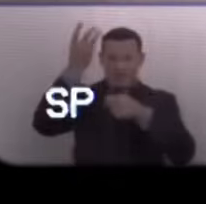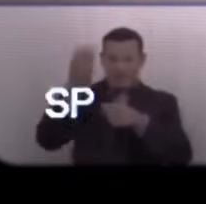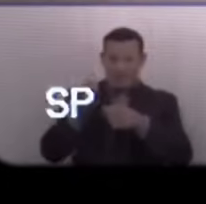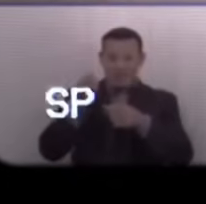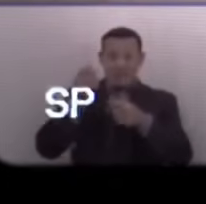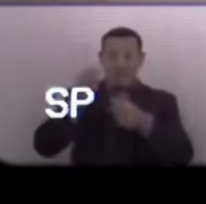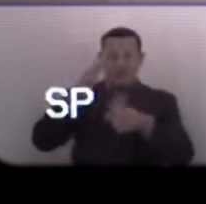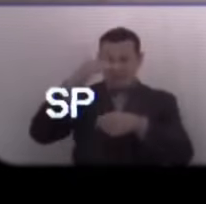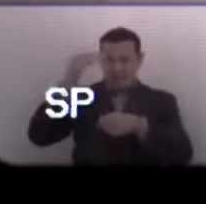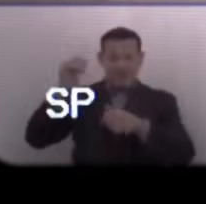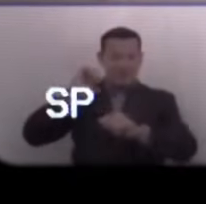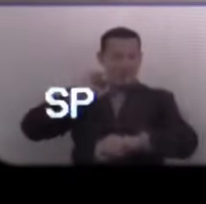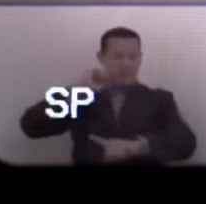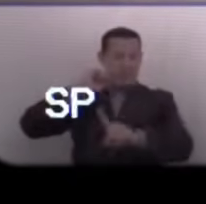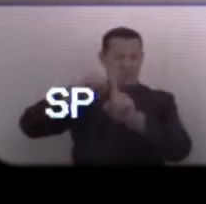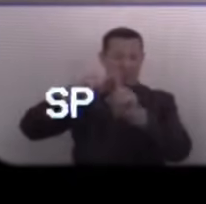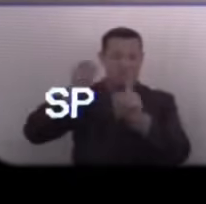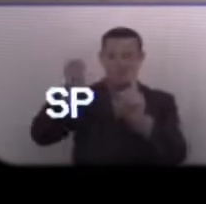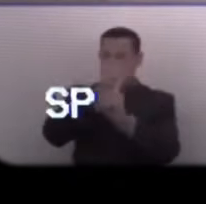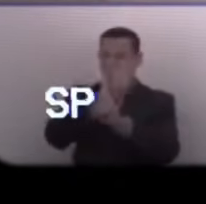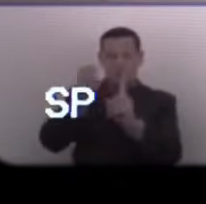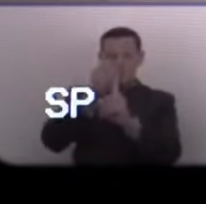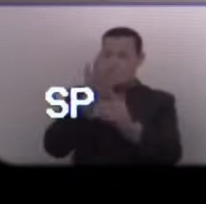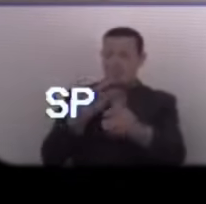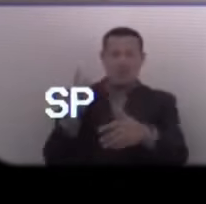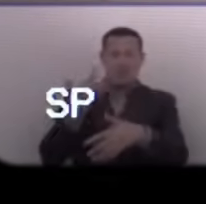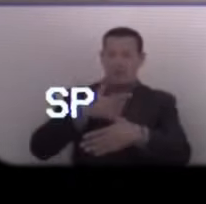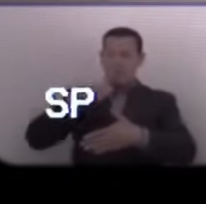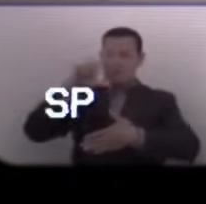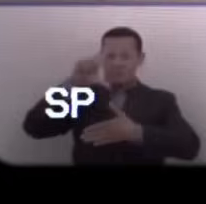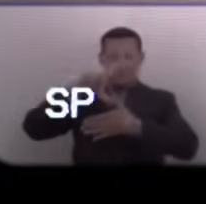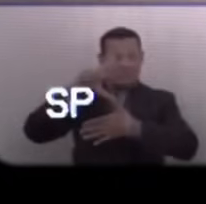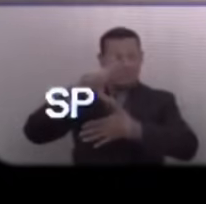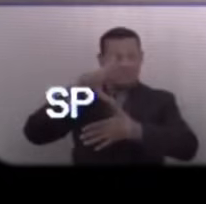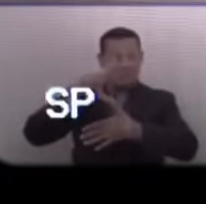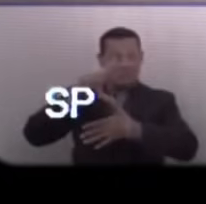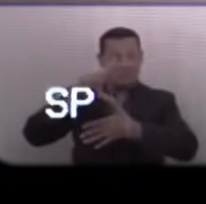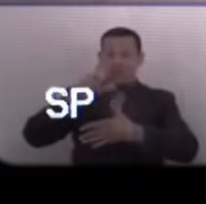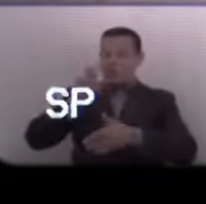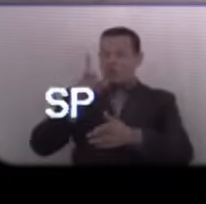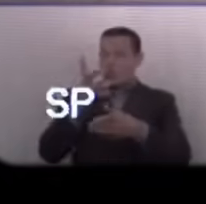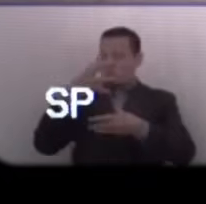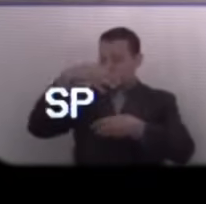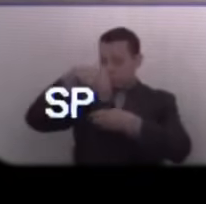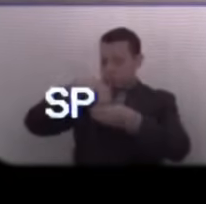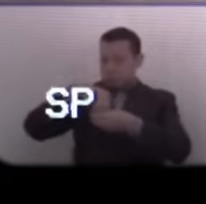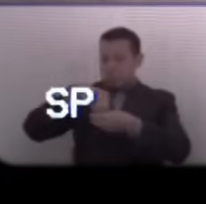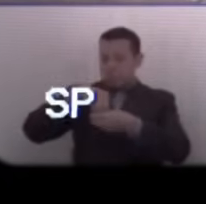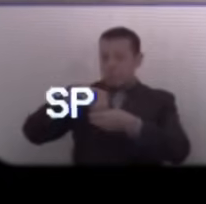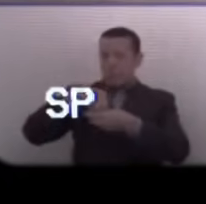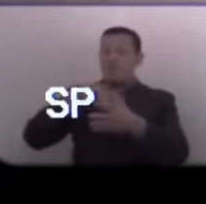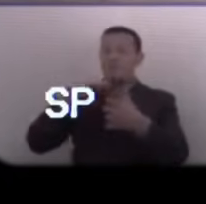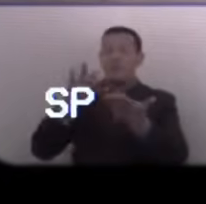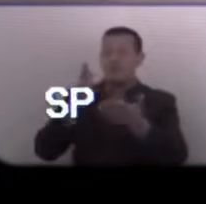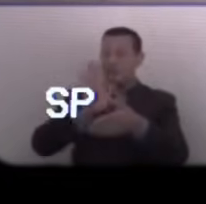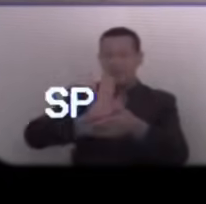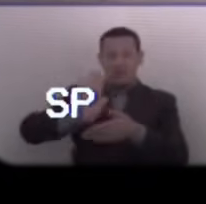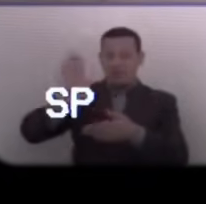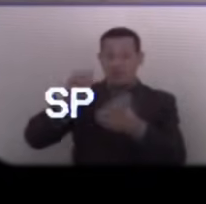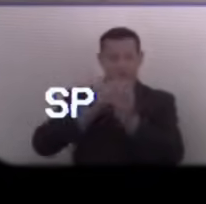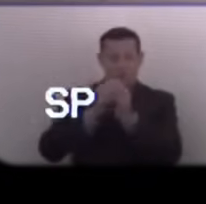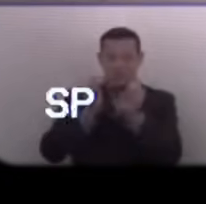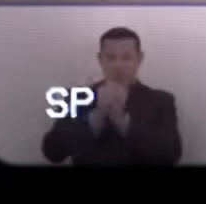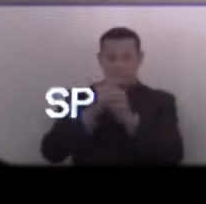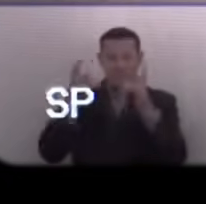más violento de toda Latinoamérica y que no está dentro de ningún